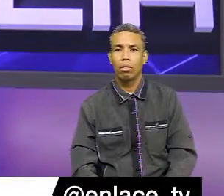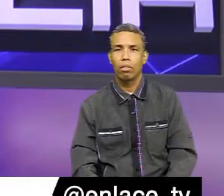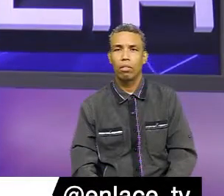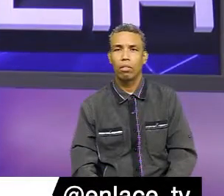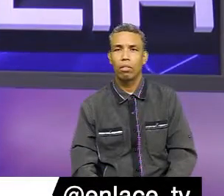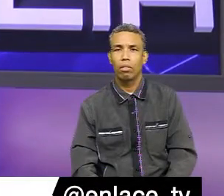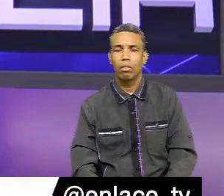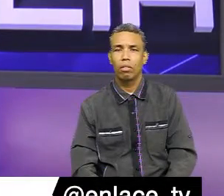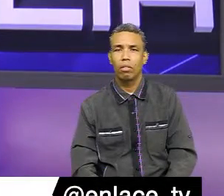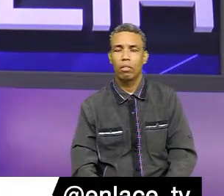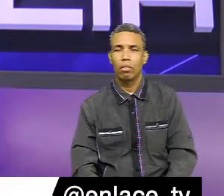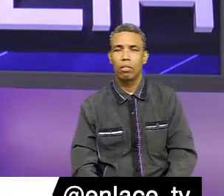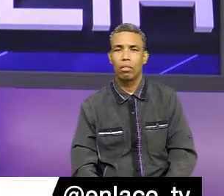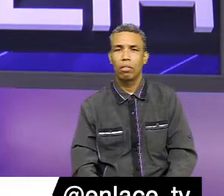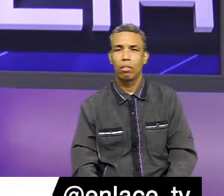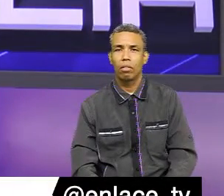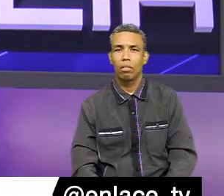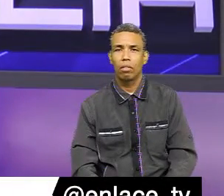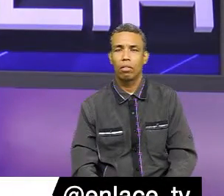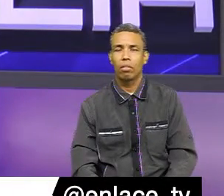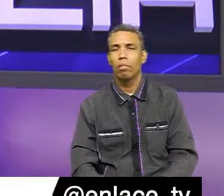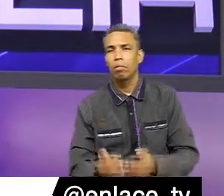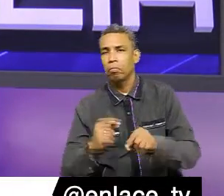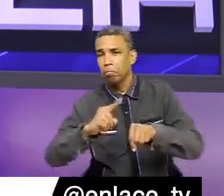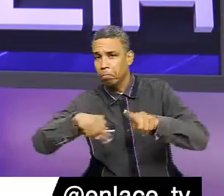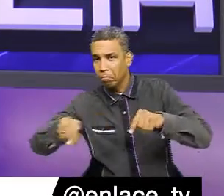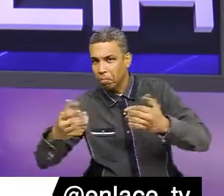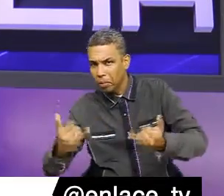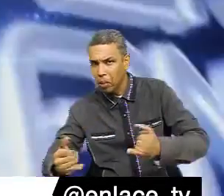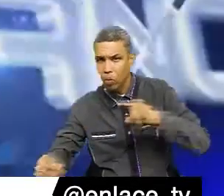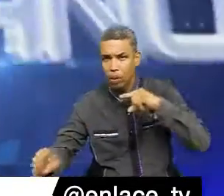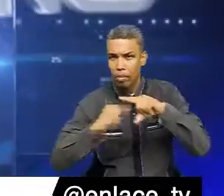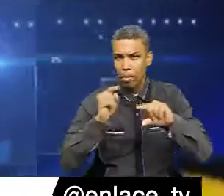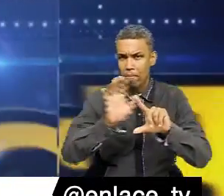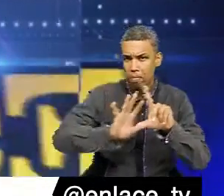Y a continuación les presentamos nuestra sección de reporteros ciudadanos.